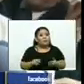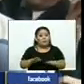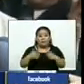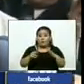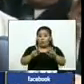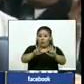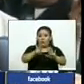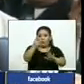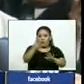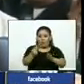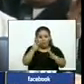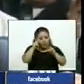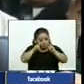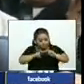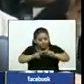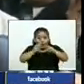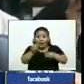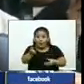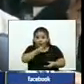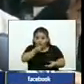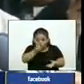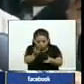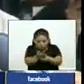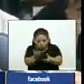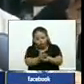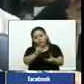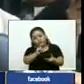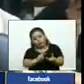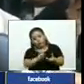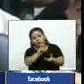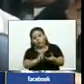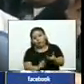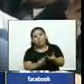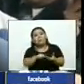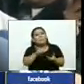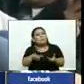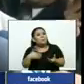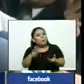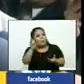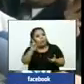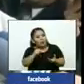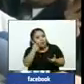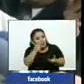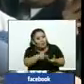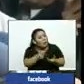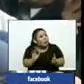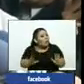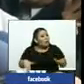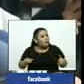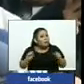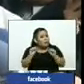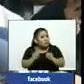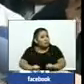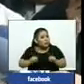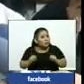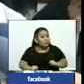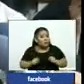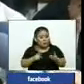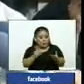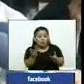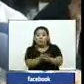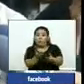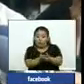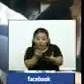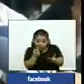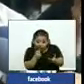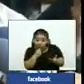8 días de estudio para el informe que nos presenta el equipo técnico de la comisión para poder ver cuáles son las posibilidades que tenemos para robustecer el informe